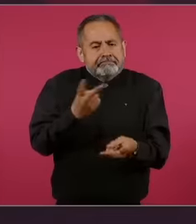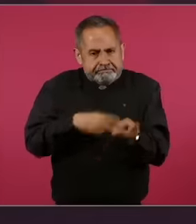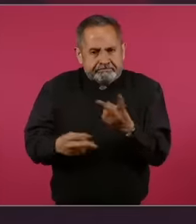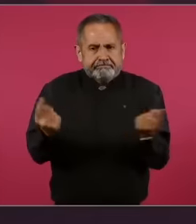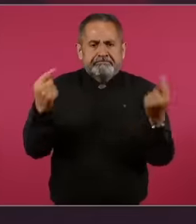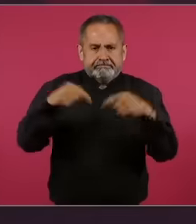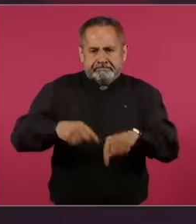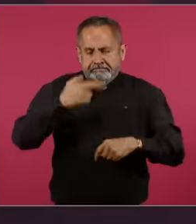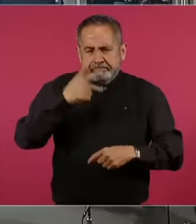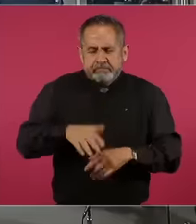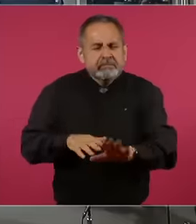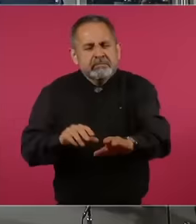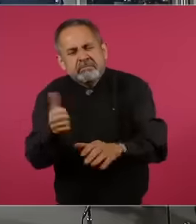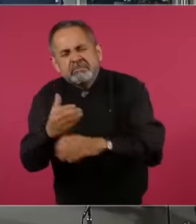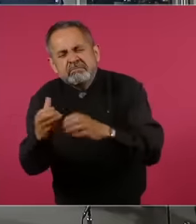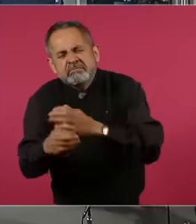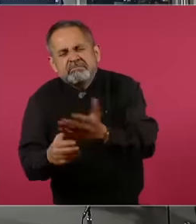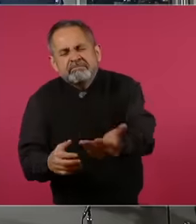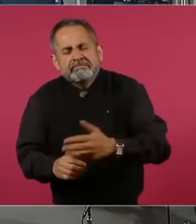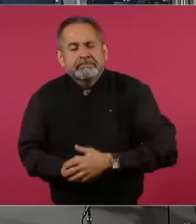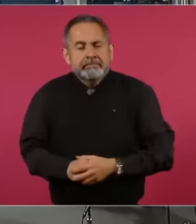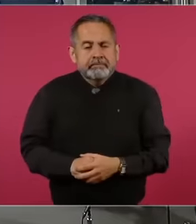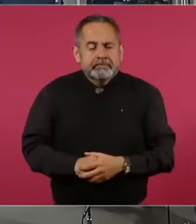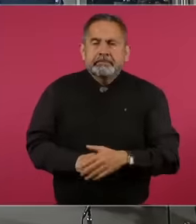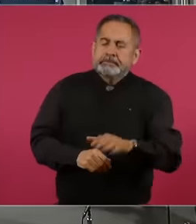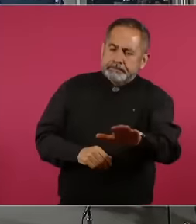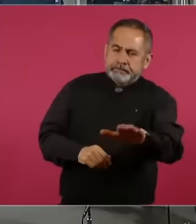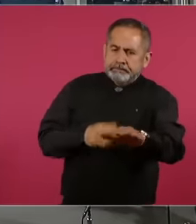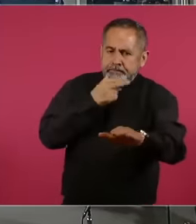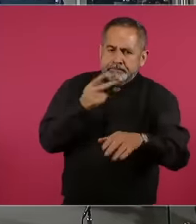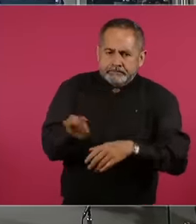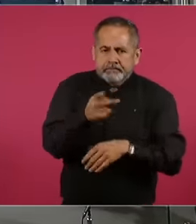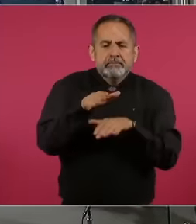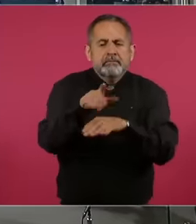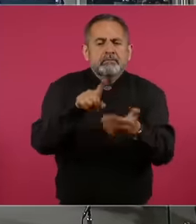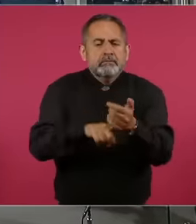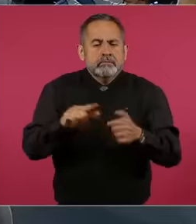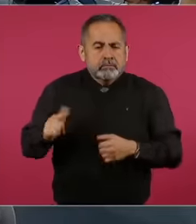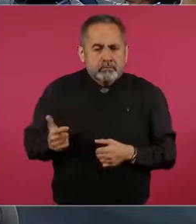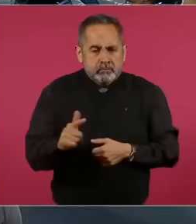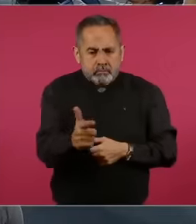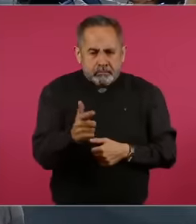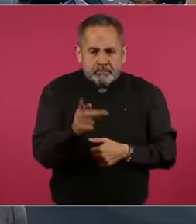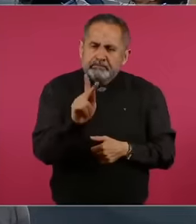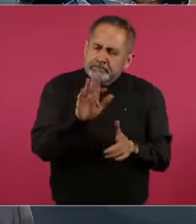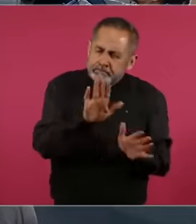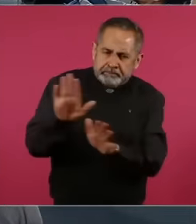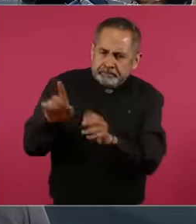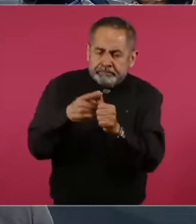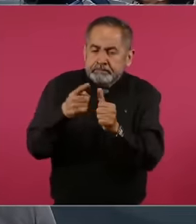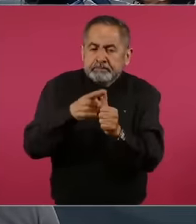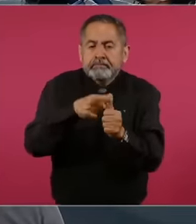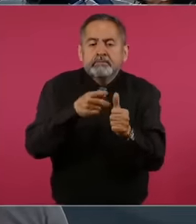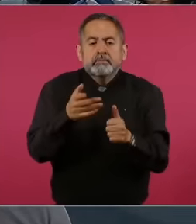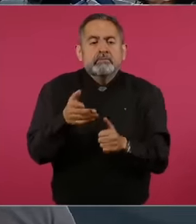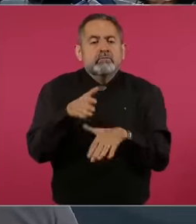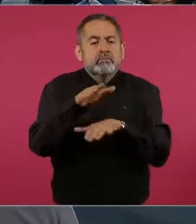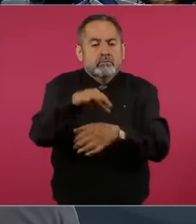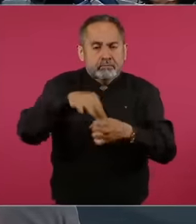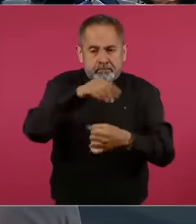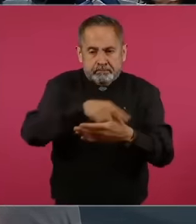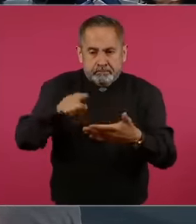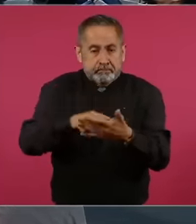¿Qué otra cosa? Sí, nada más, presidente. Bueno, quería preguntar el tema de Guanajuato, pero hablando del tema electoral, ayer platicábamos con Ricardo Monreal,